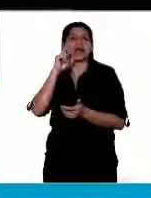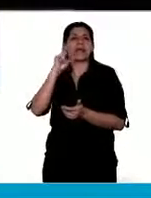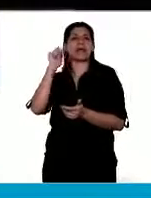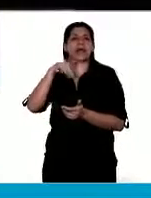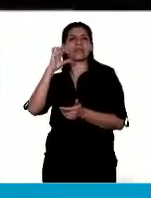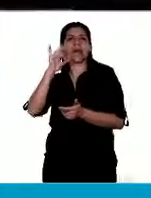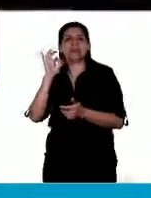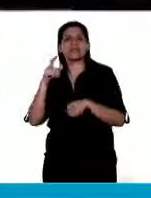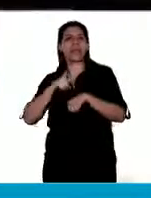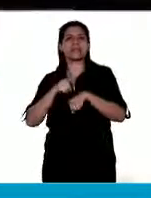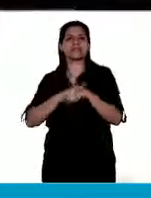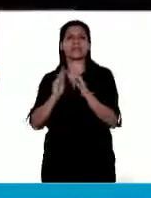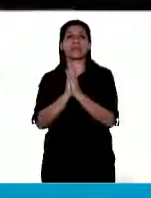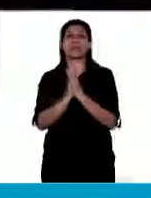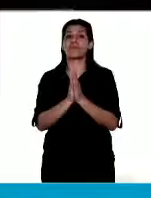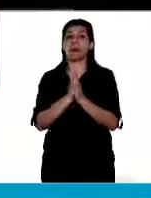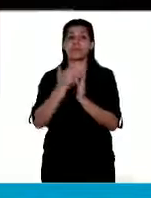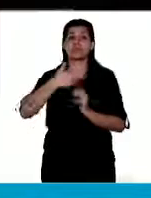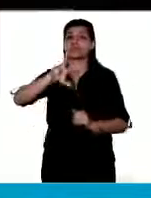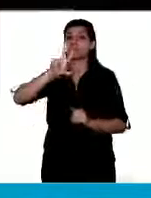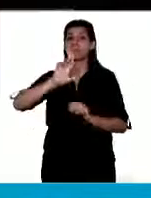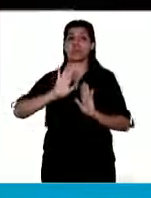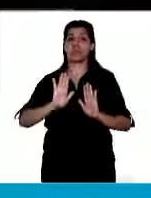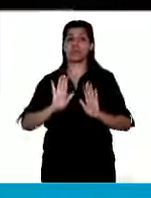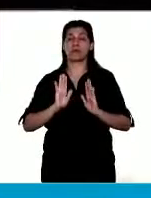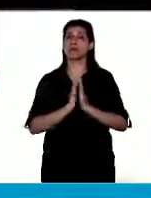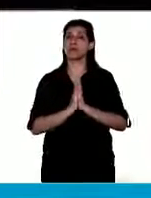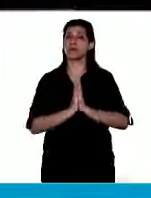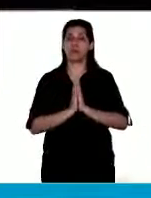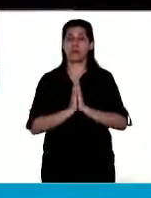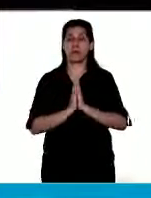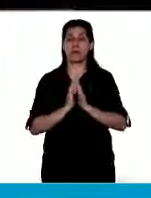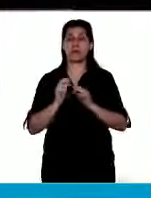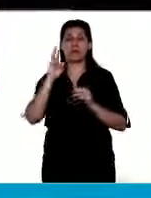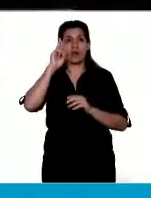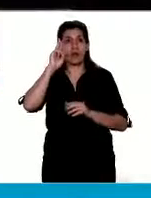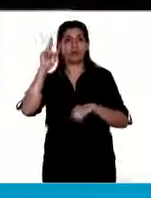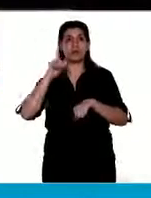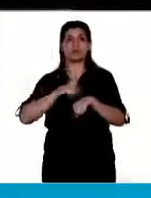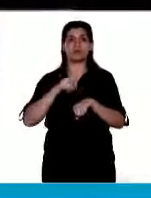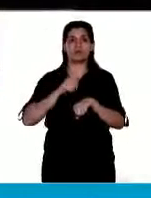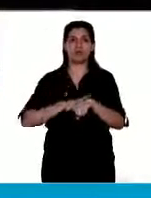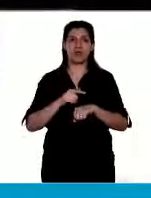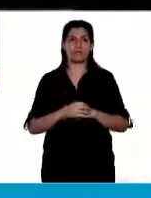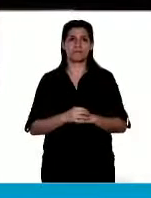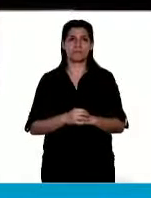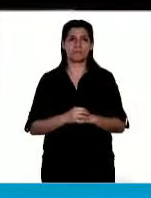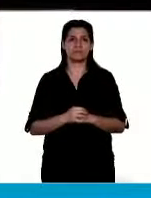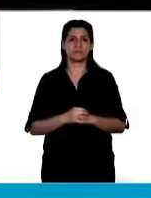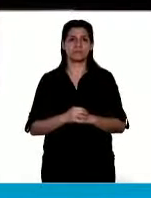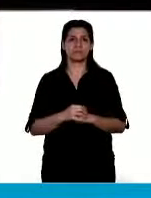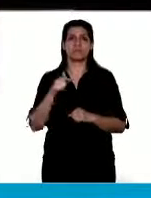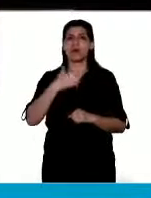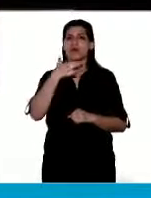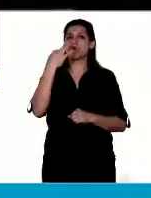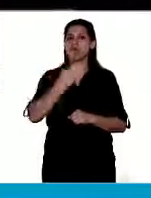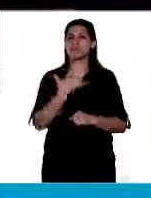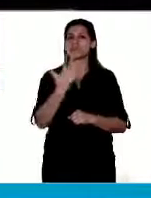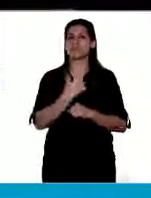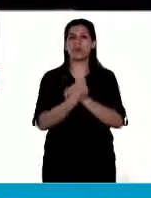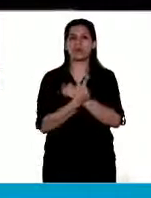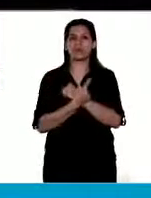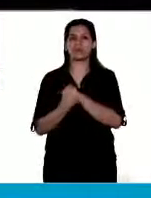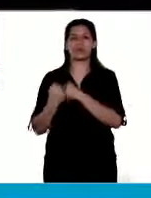el tiempo lo ha triplicado. Le pido, porque me señalan los diputados y diputadas con razón, que es importante cumplir con los 5 minutos acordados